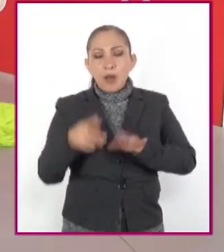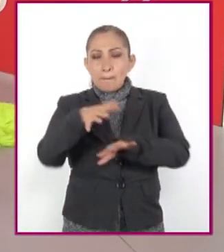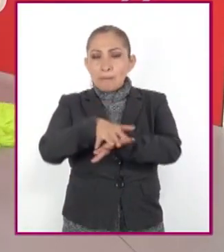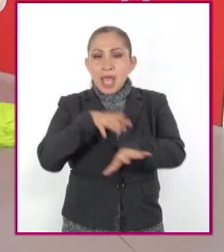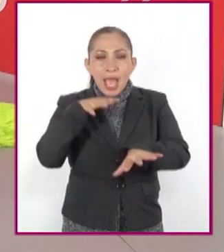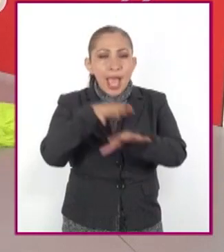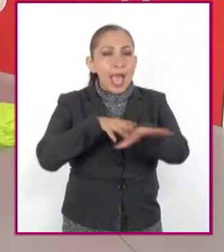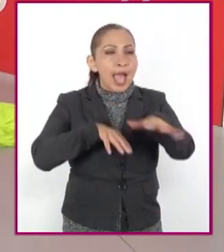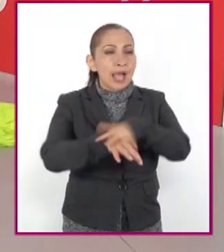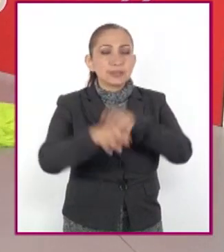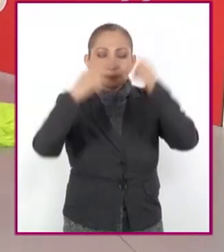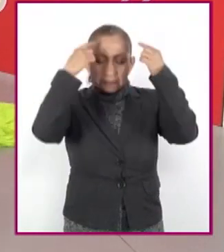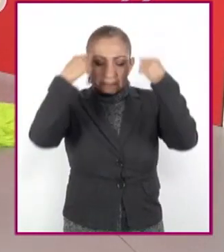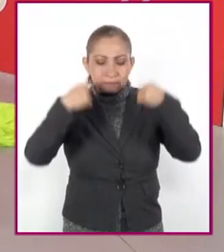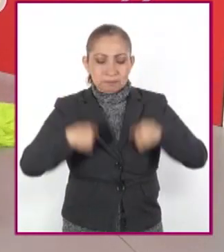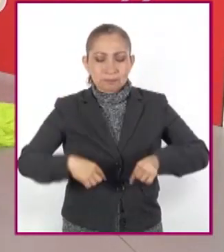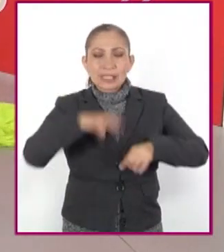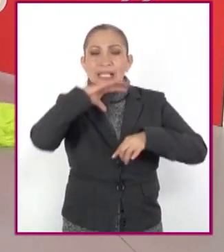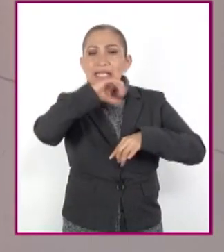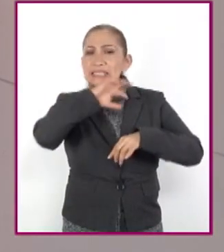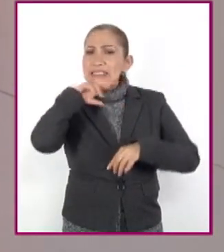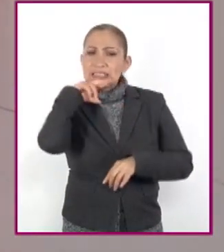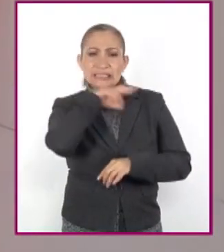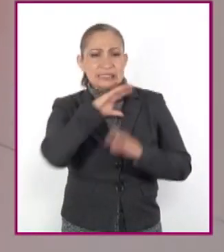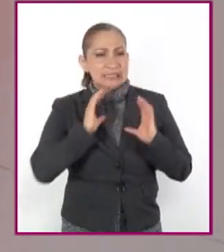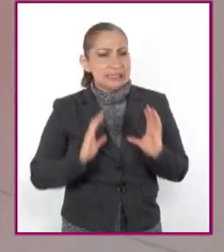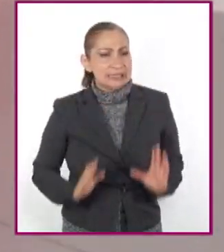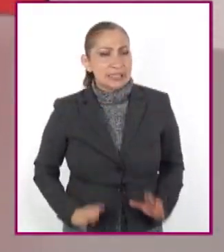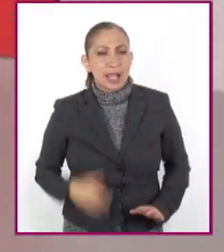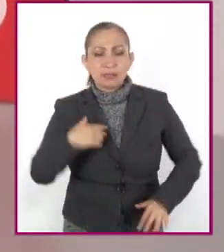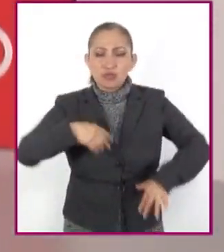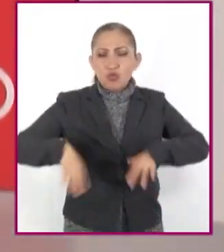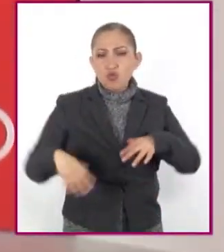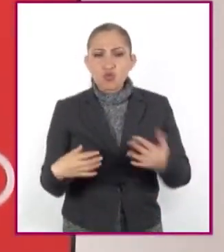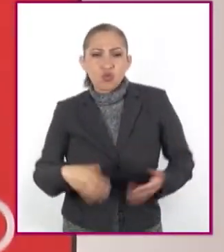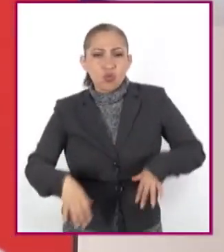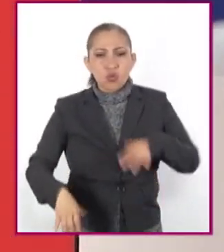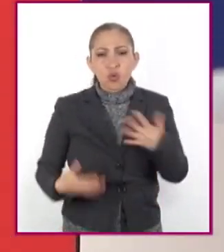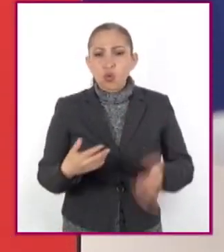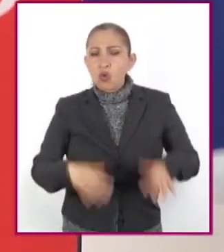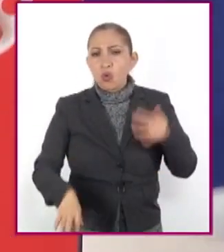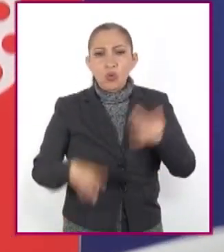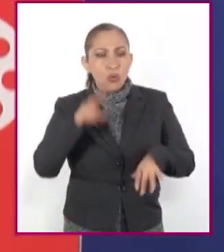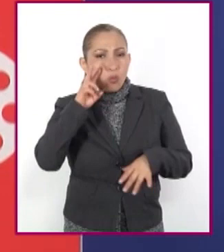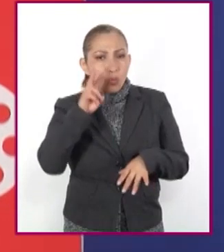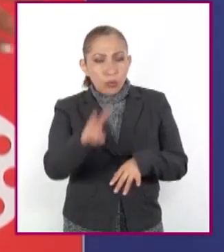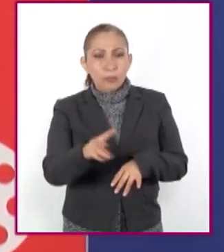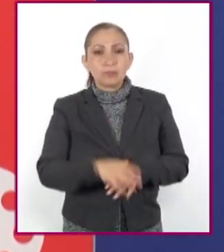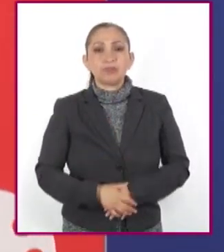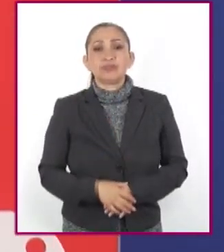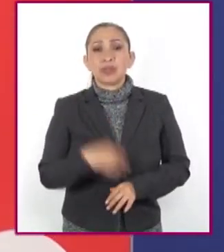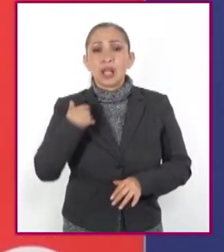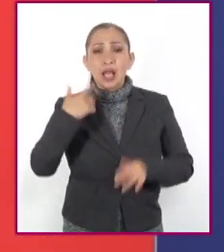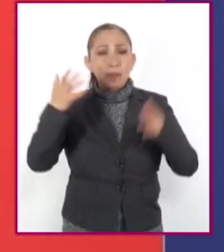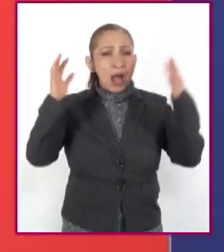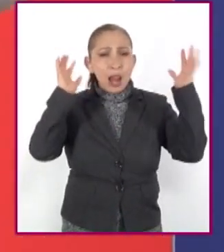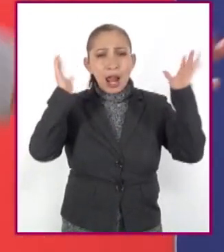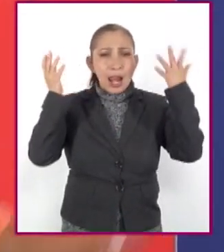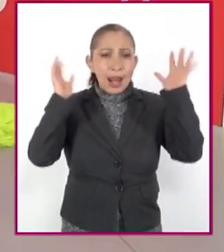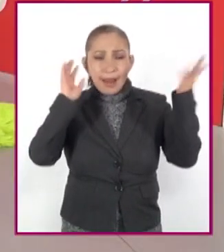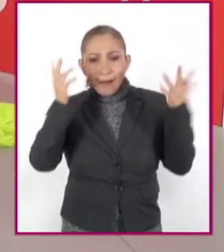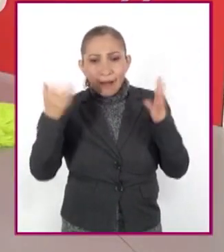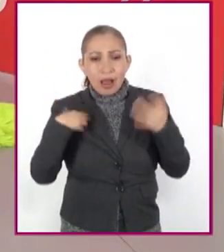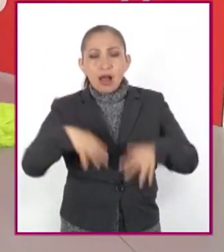los pies. Este es un calentamiento rápido. Y ahí sacudimos, sacudimos, sacudimos. Elevamos